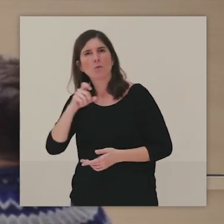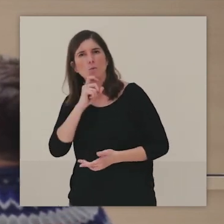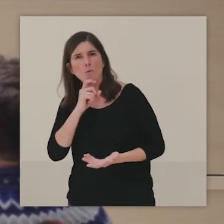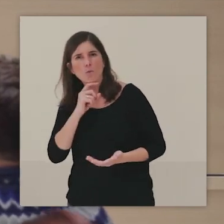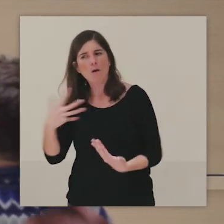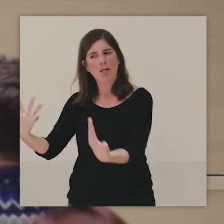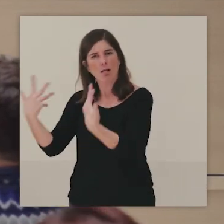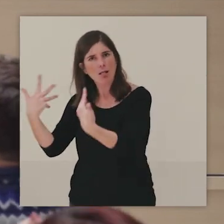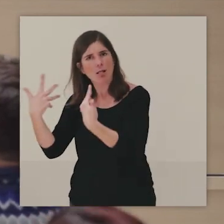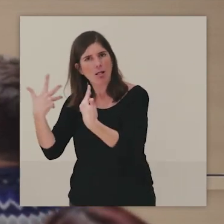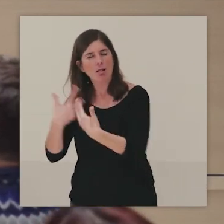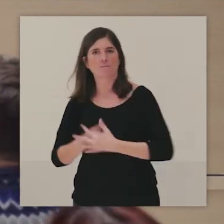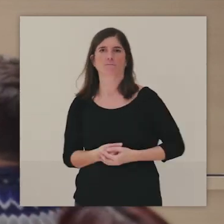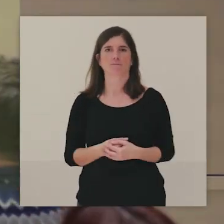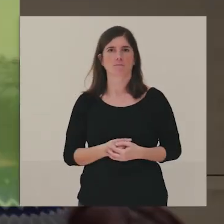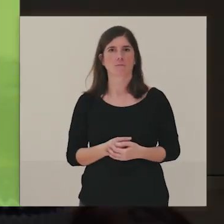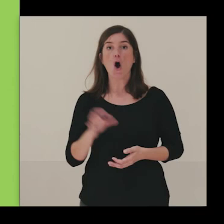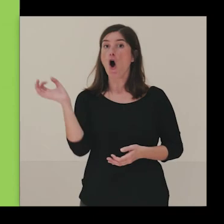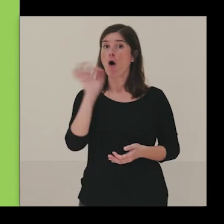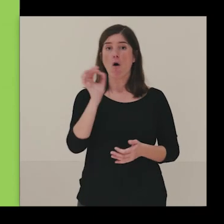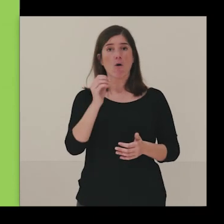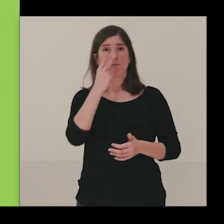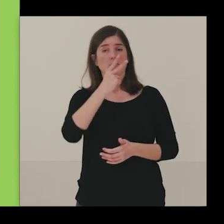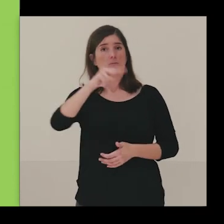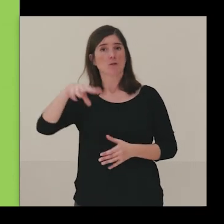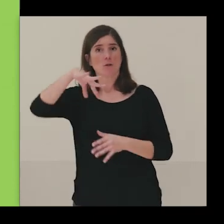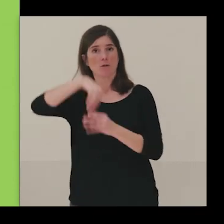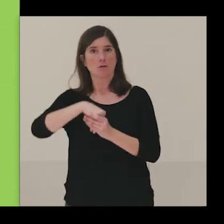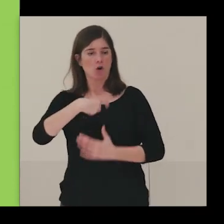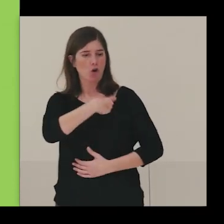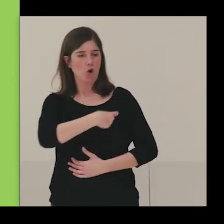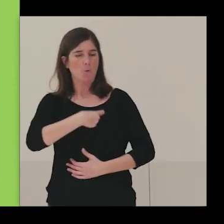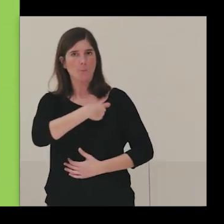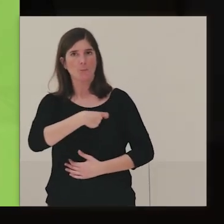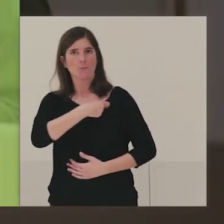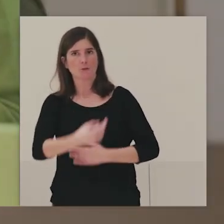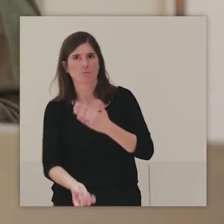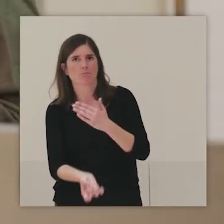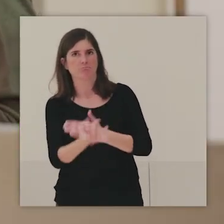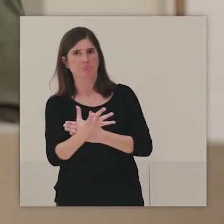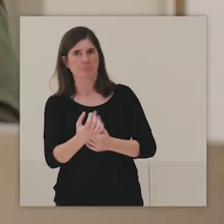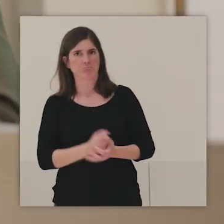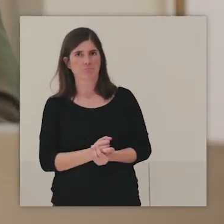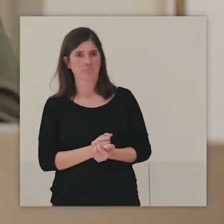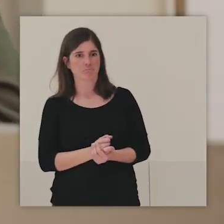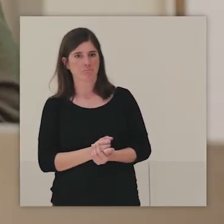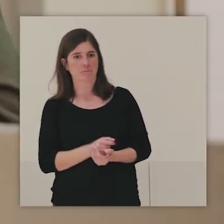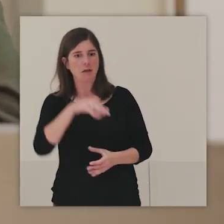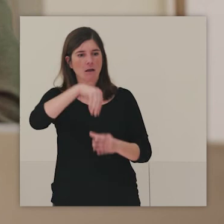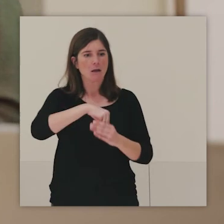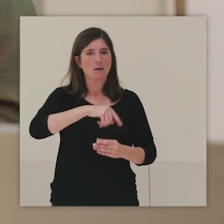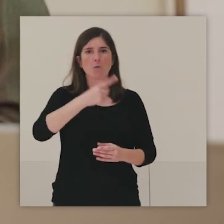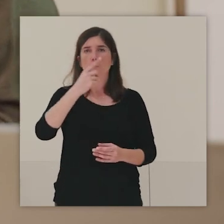una iniciativa que el propio Museo ICO ha puesto en marcha, que era una pequeña comisión. Han contactado con organizaciones de diferentes